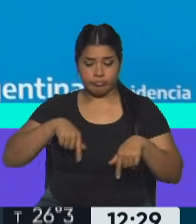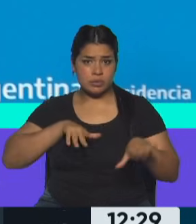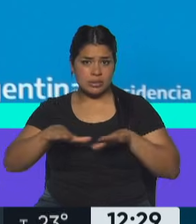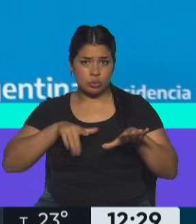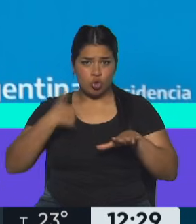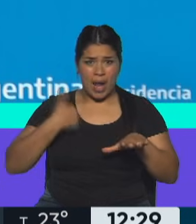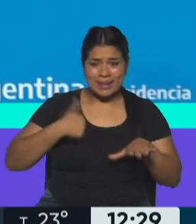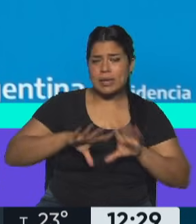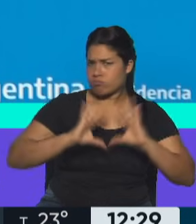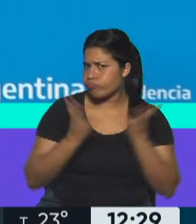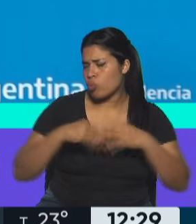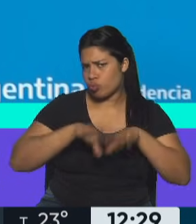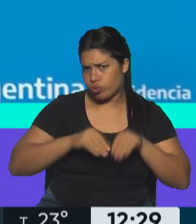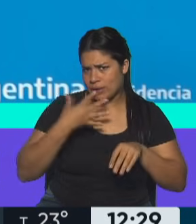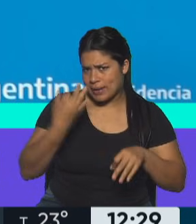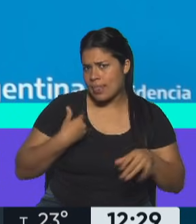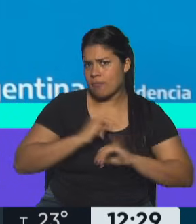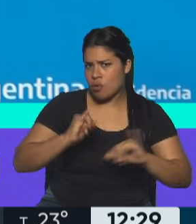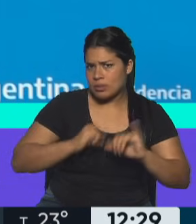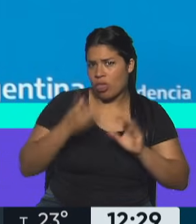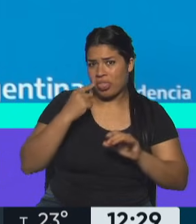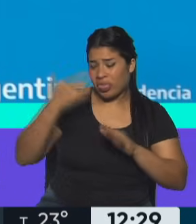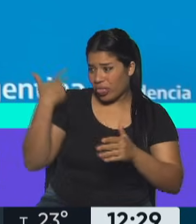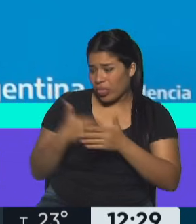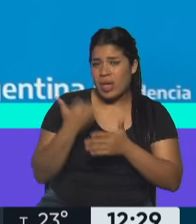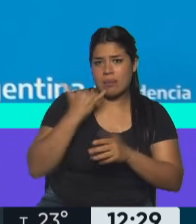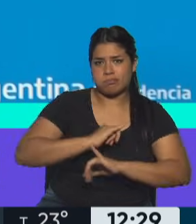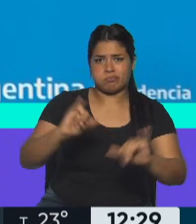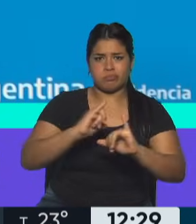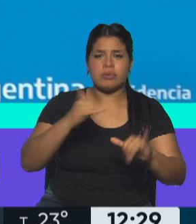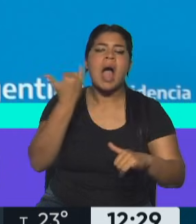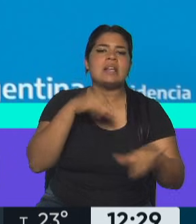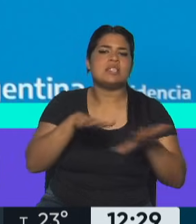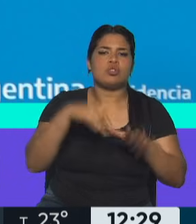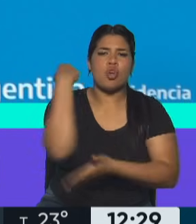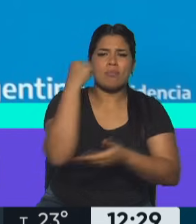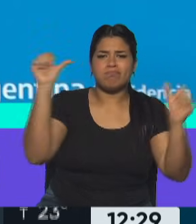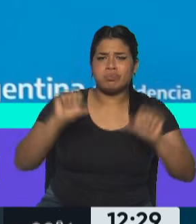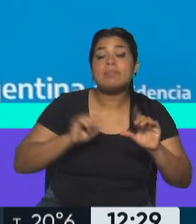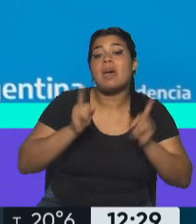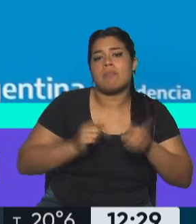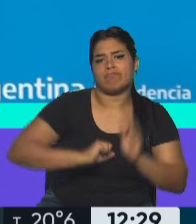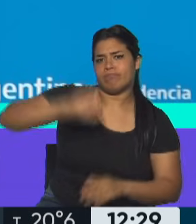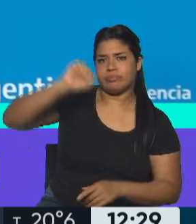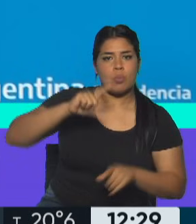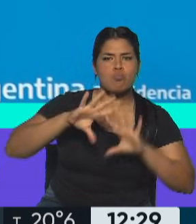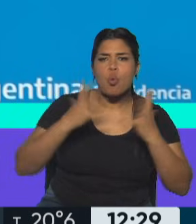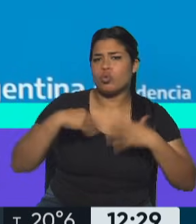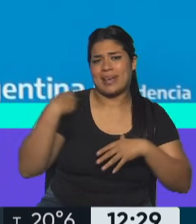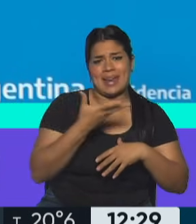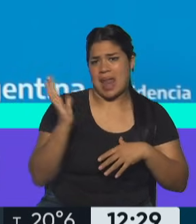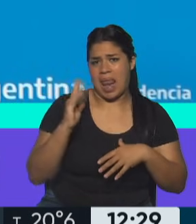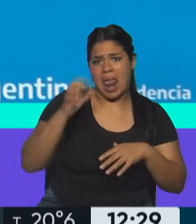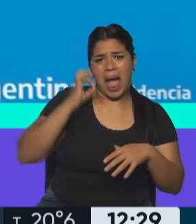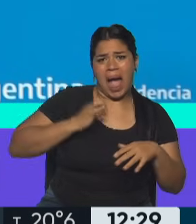la Argentina y en el mundo, ¿no? Los datos que salieron en estos últimos días, hay una crisis de inflación en el mundo, como no había hace muchísimos años, y por primera